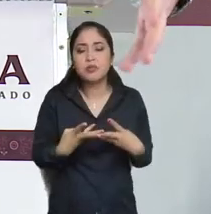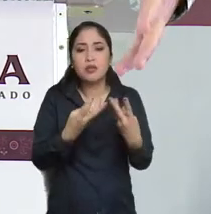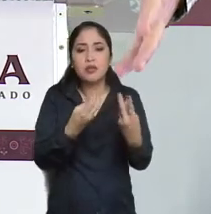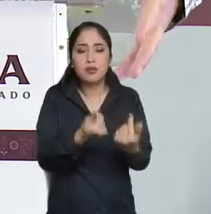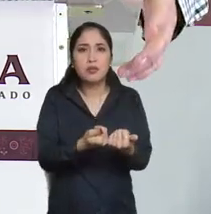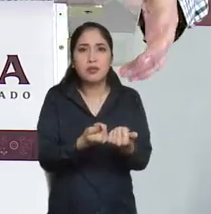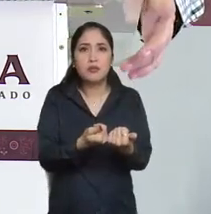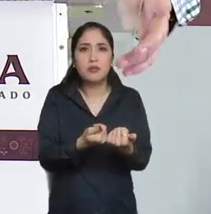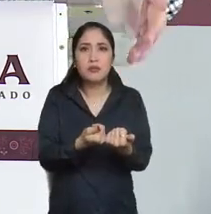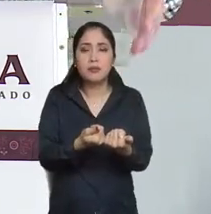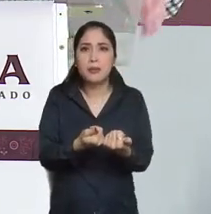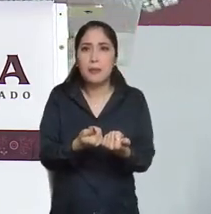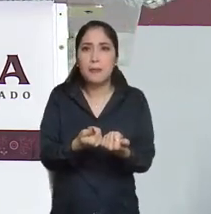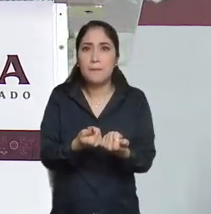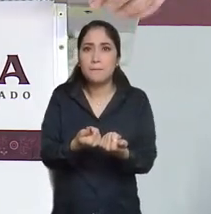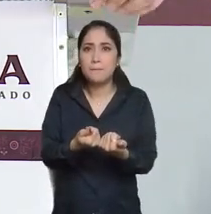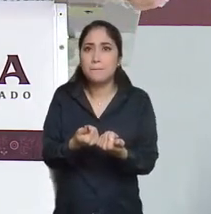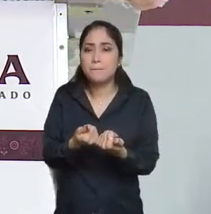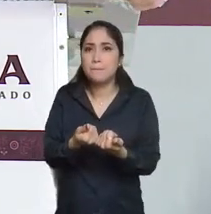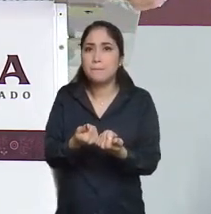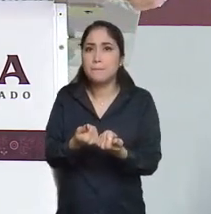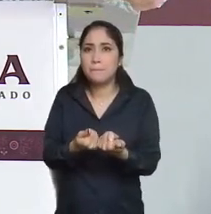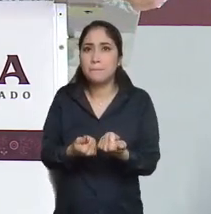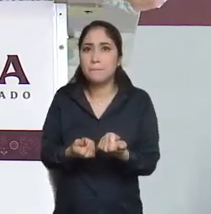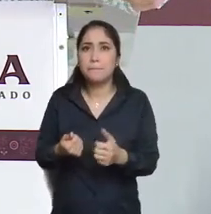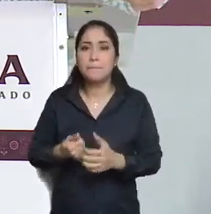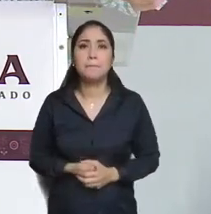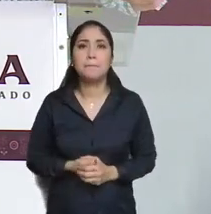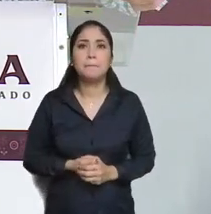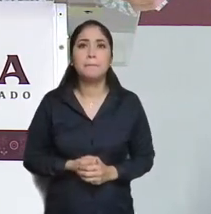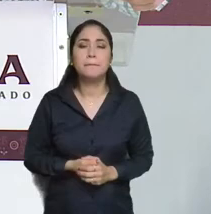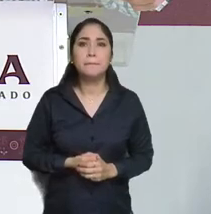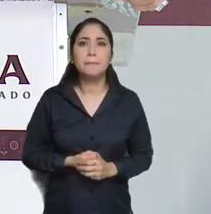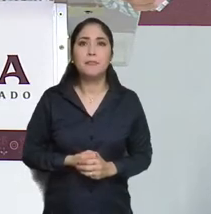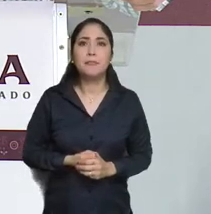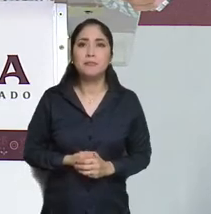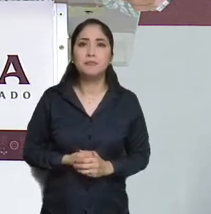oferta turística muy interesante.